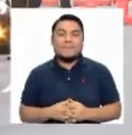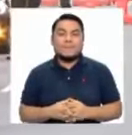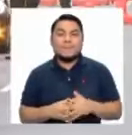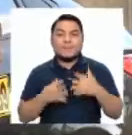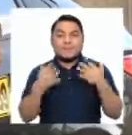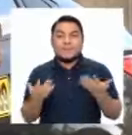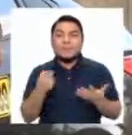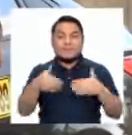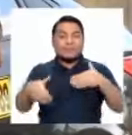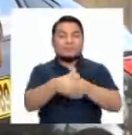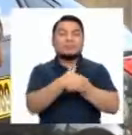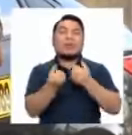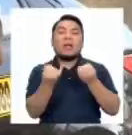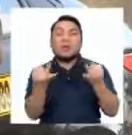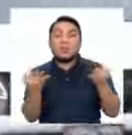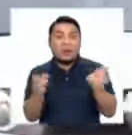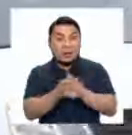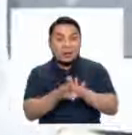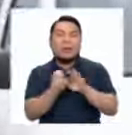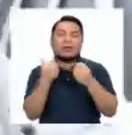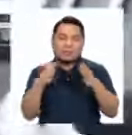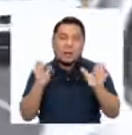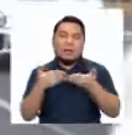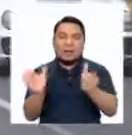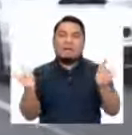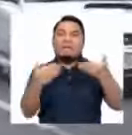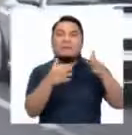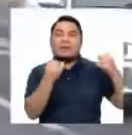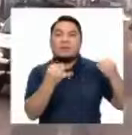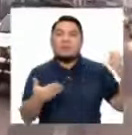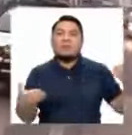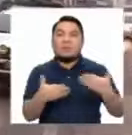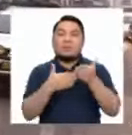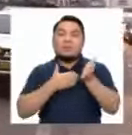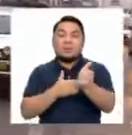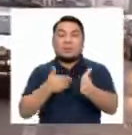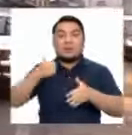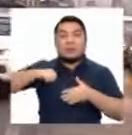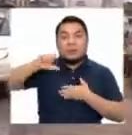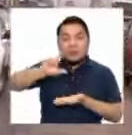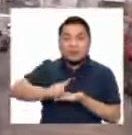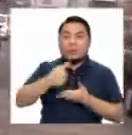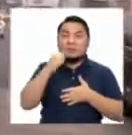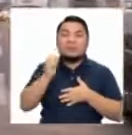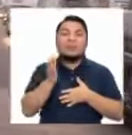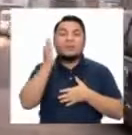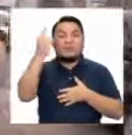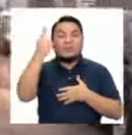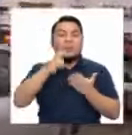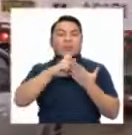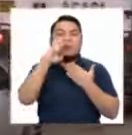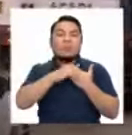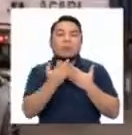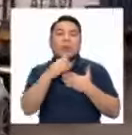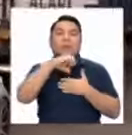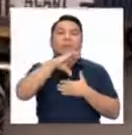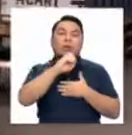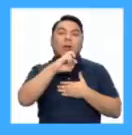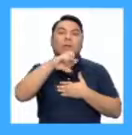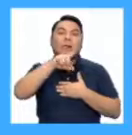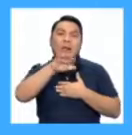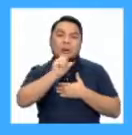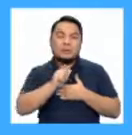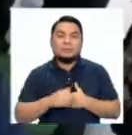Vías cerradas en Lima fueron reabiertas y se registra tráfico en algunas calles. Alcalde de Lima informa sobre el futuro del plan Pico y Placa.